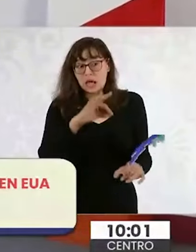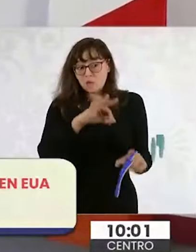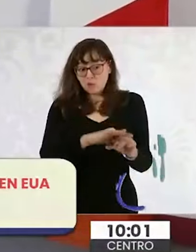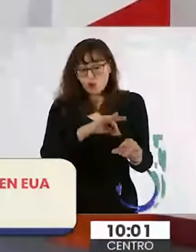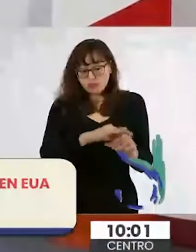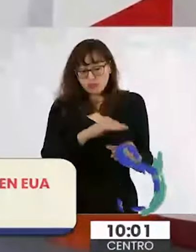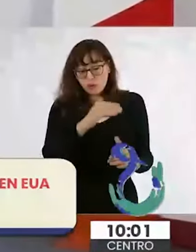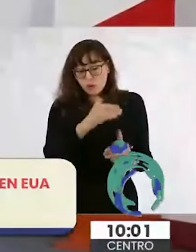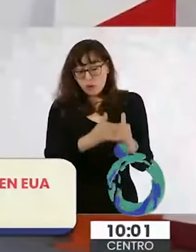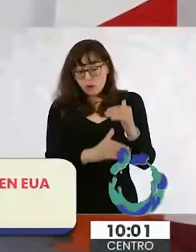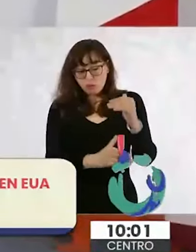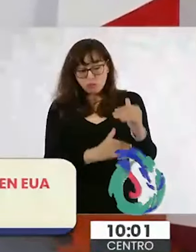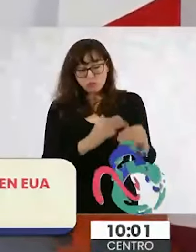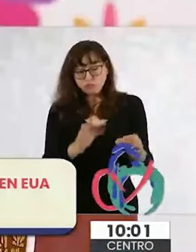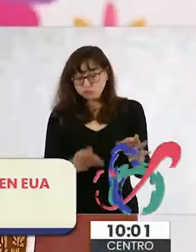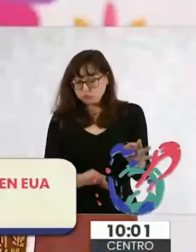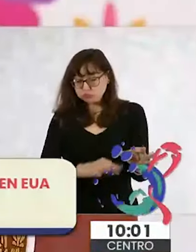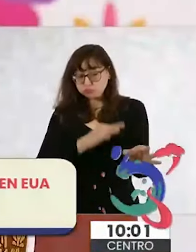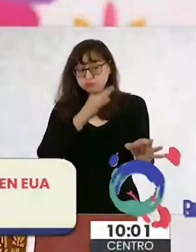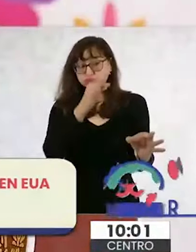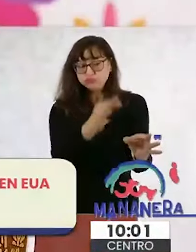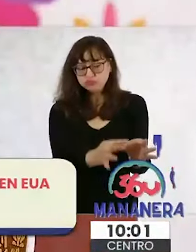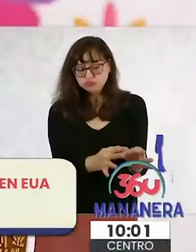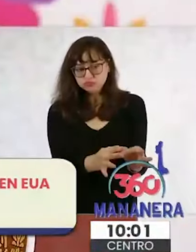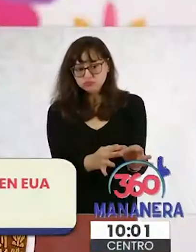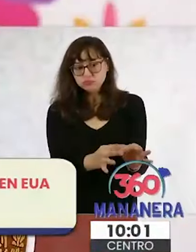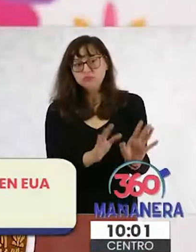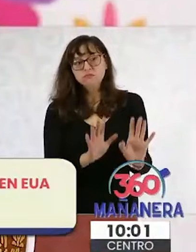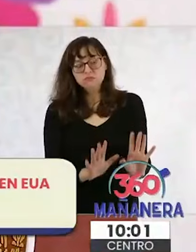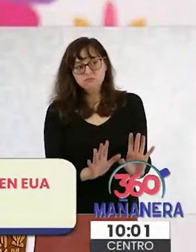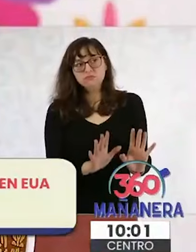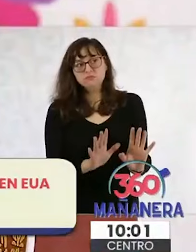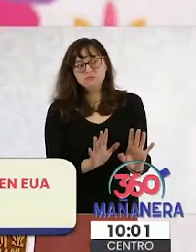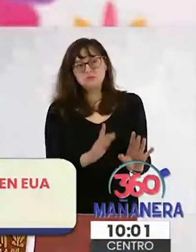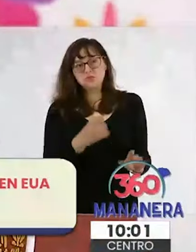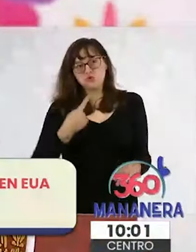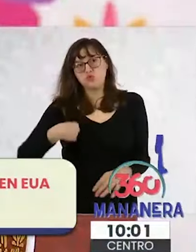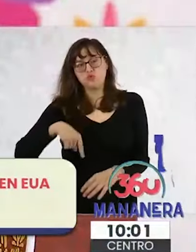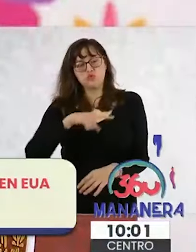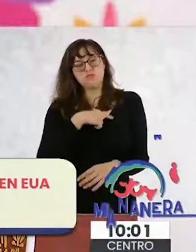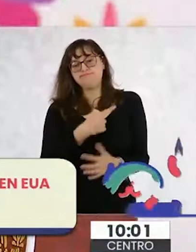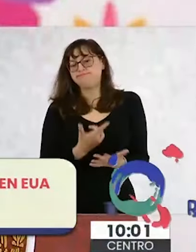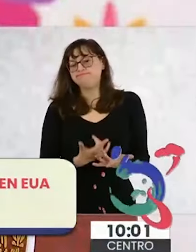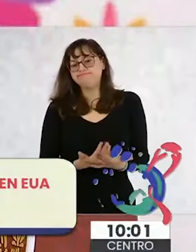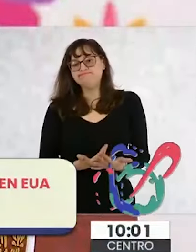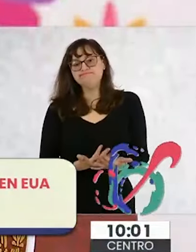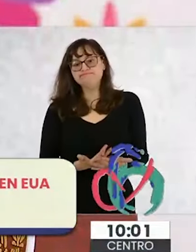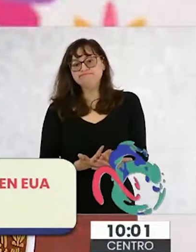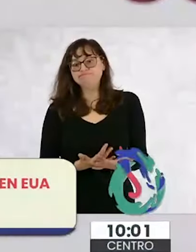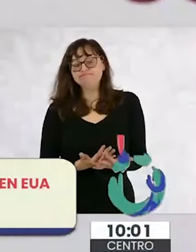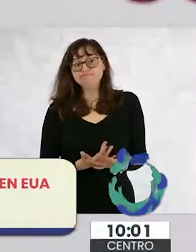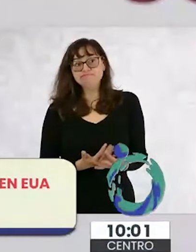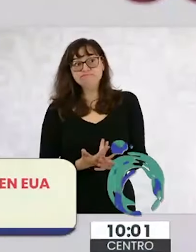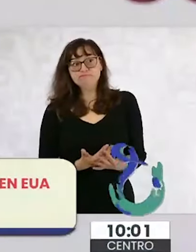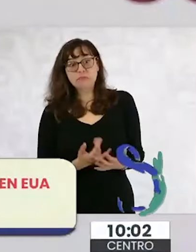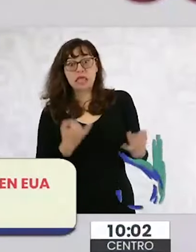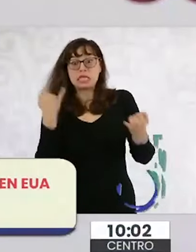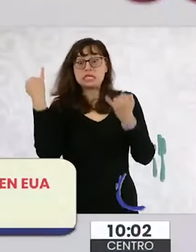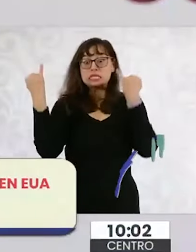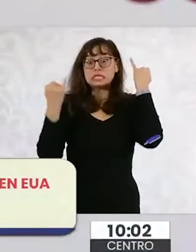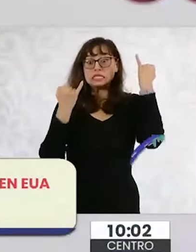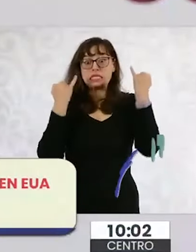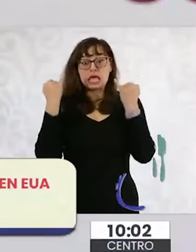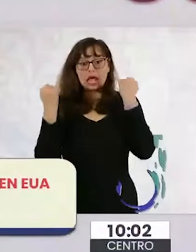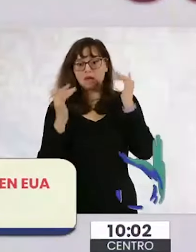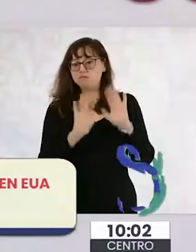todo el proceso electoral de Estados Unidos no nos vamos a manifestar no decidir sino manifestar hasta que no termine todo el